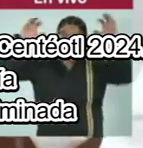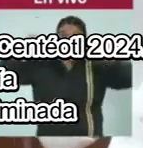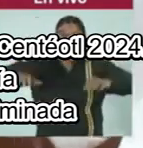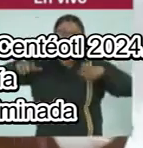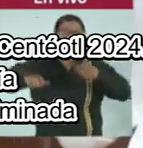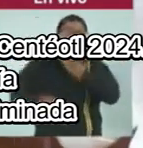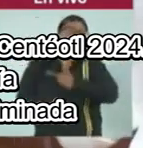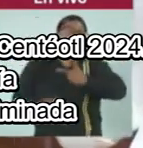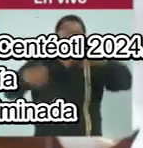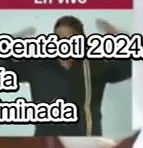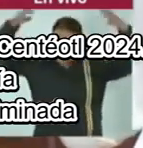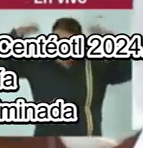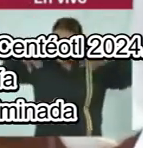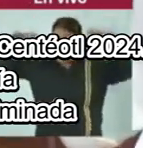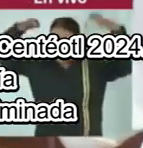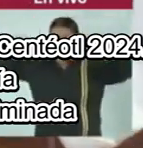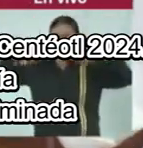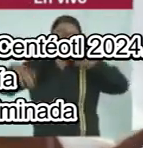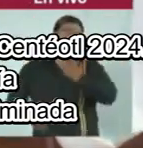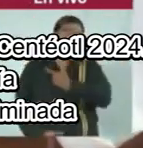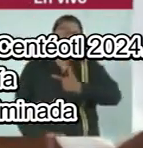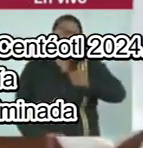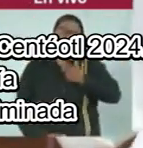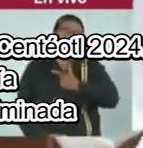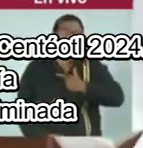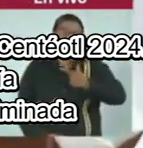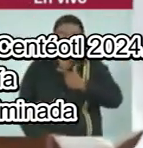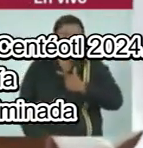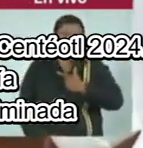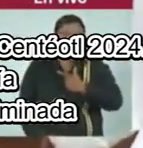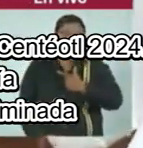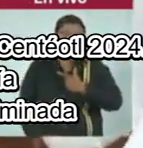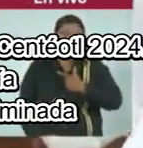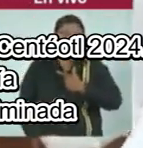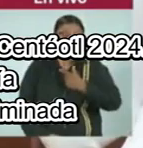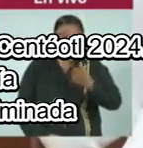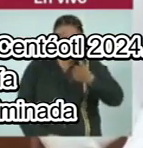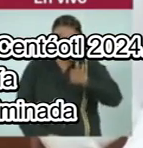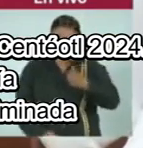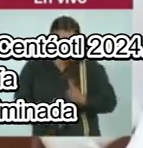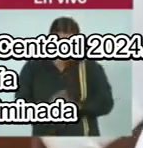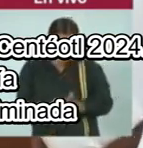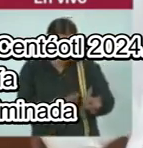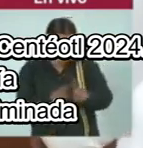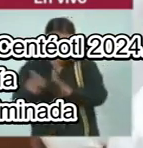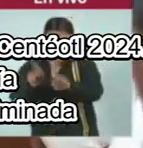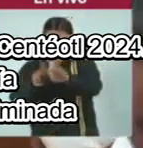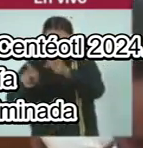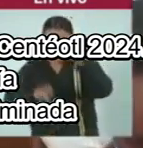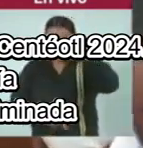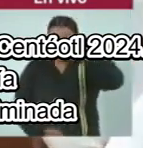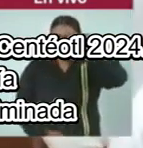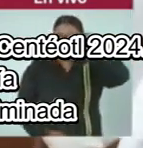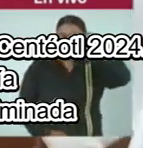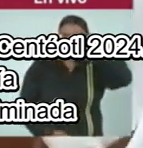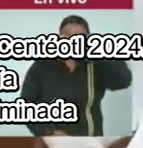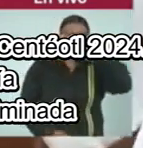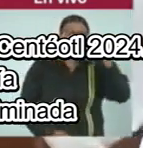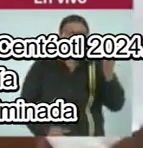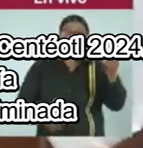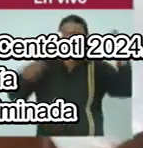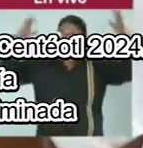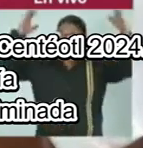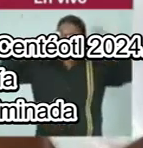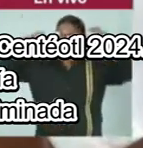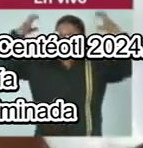mojarme para mí es este en nuestros pueblos originales pues recibir las primeras